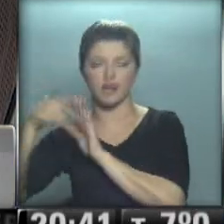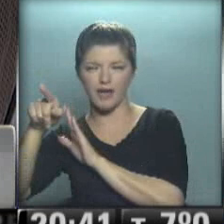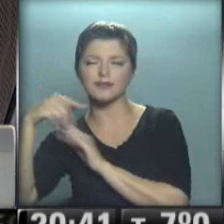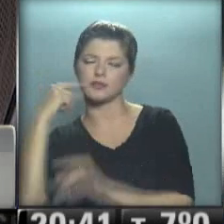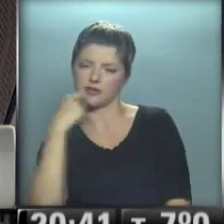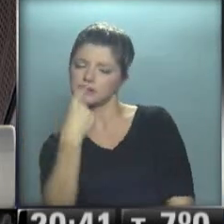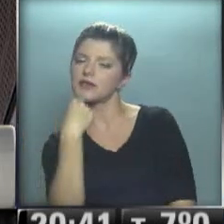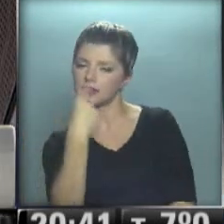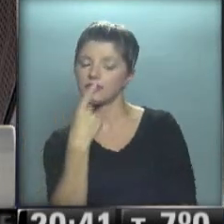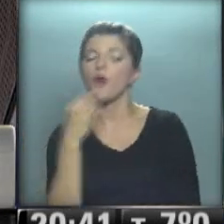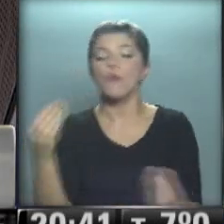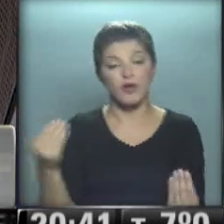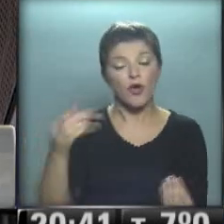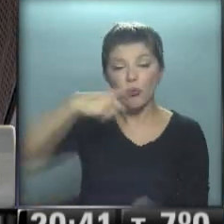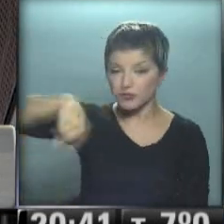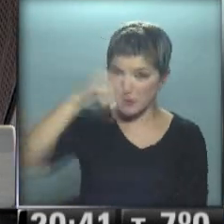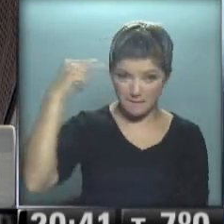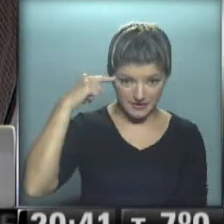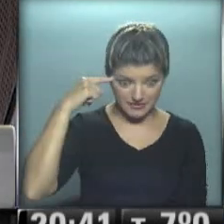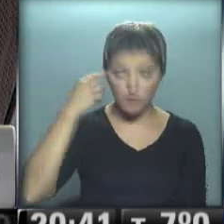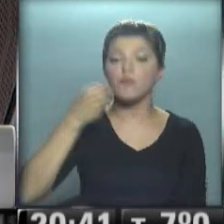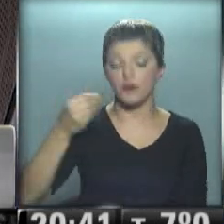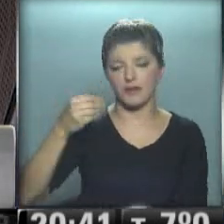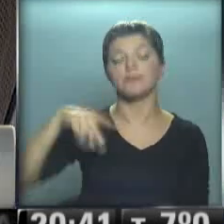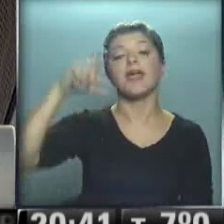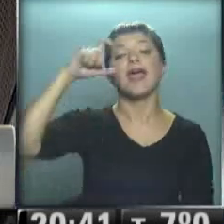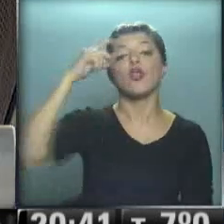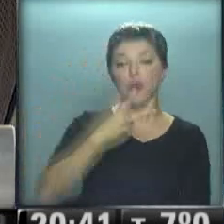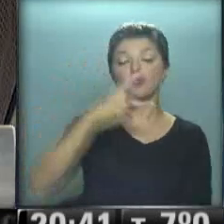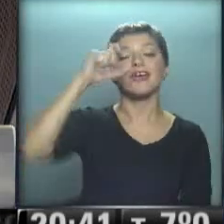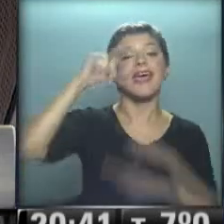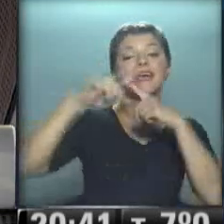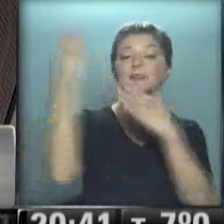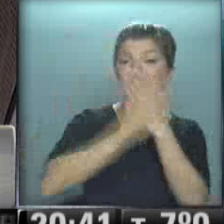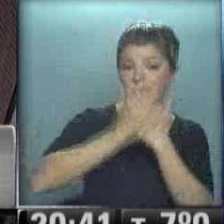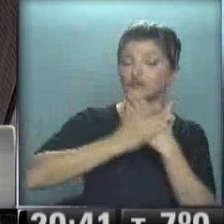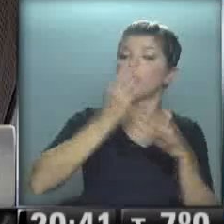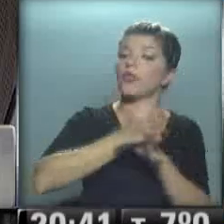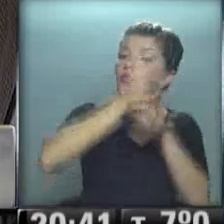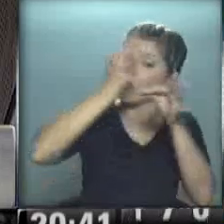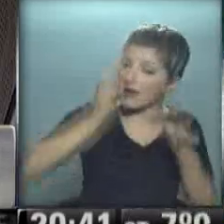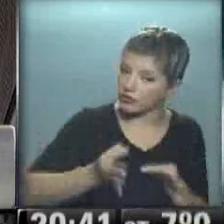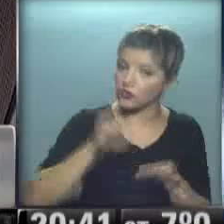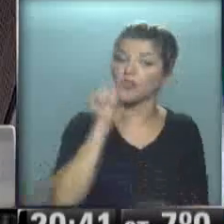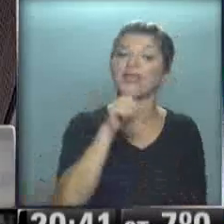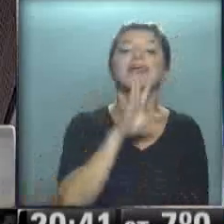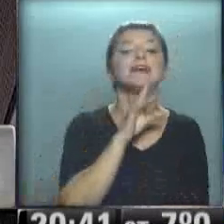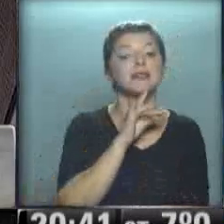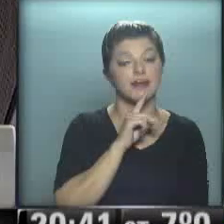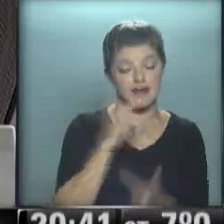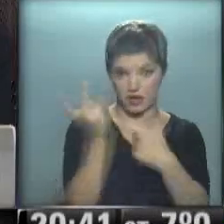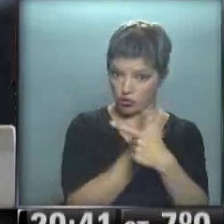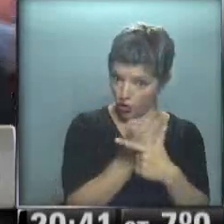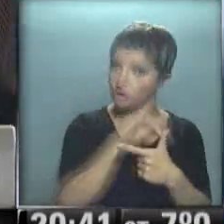aunque ustedes no lo crean, dos ex ministros de educación israelí, ¿se escuchó bien? Dos ex ministros de educación